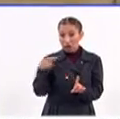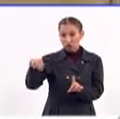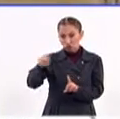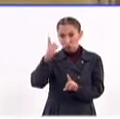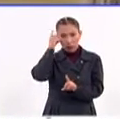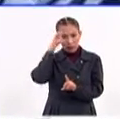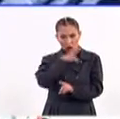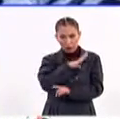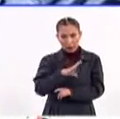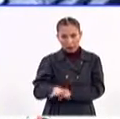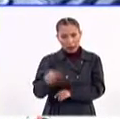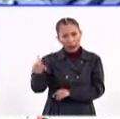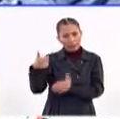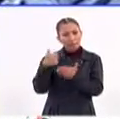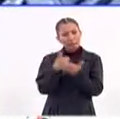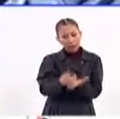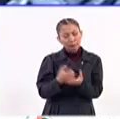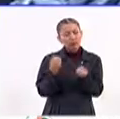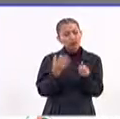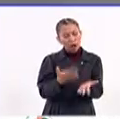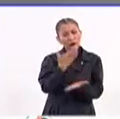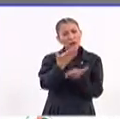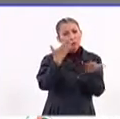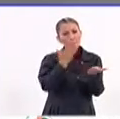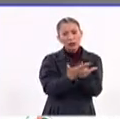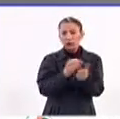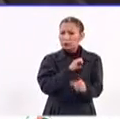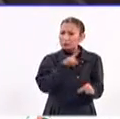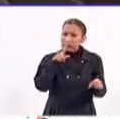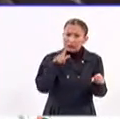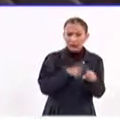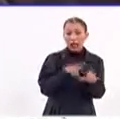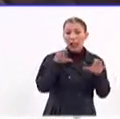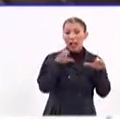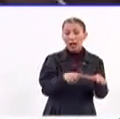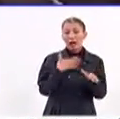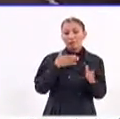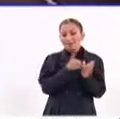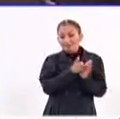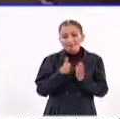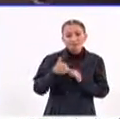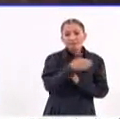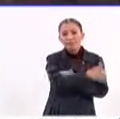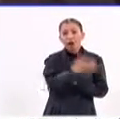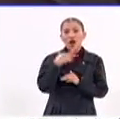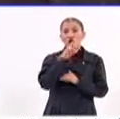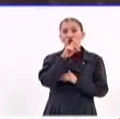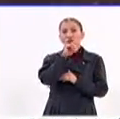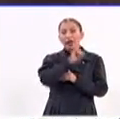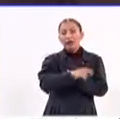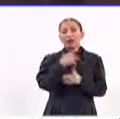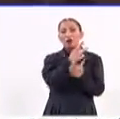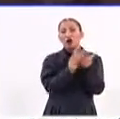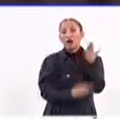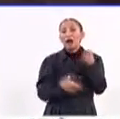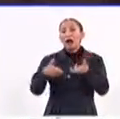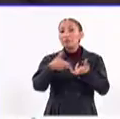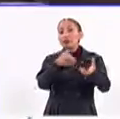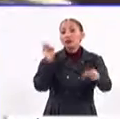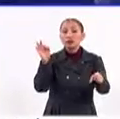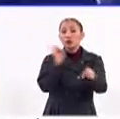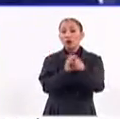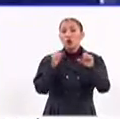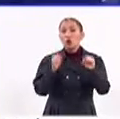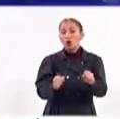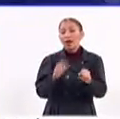su director general, para otorgar un servicio exclusivo que circulará en las rutas del programa Sendero